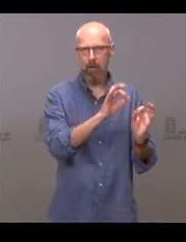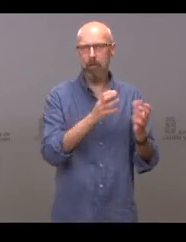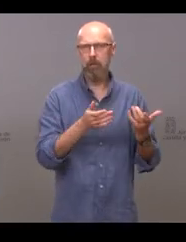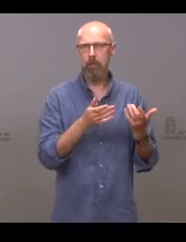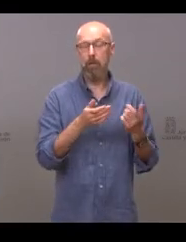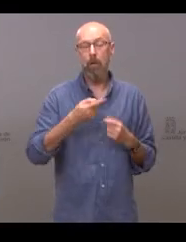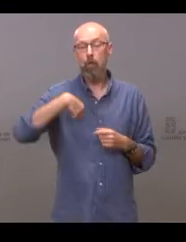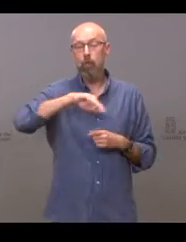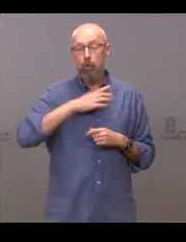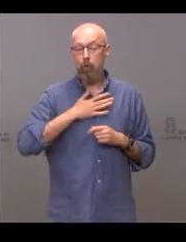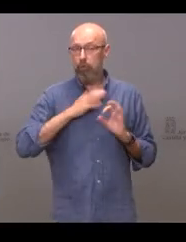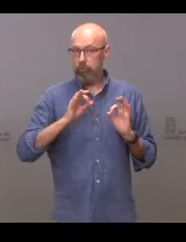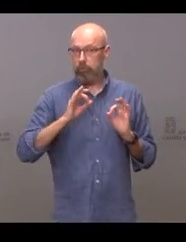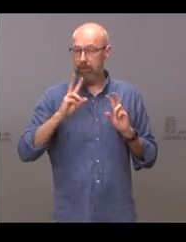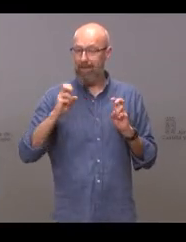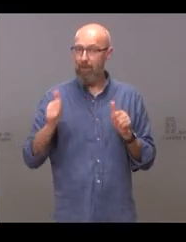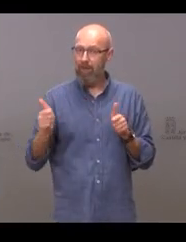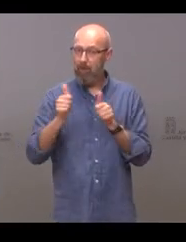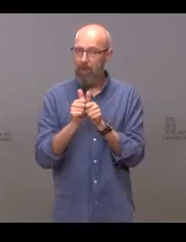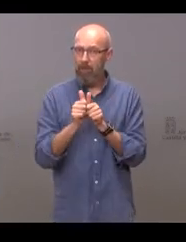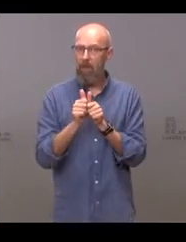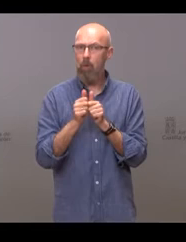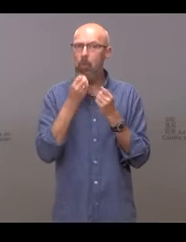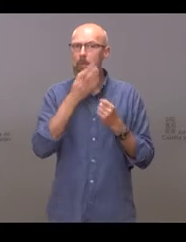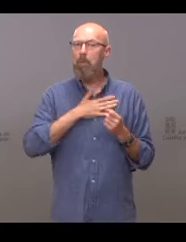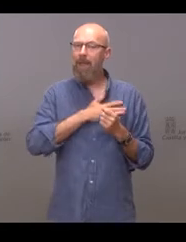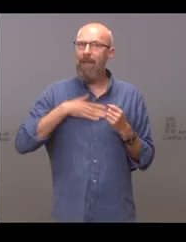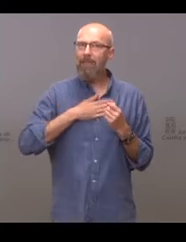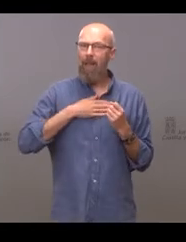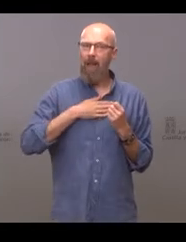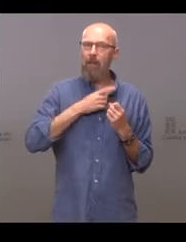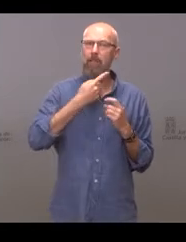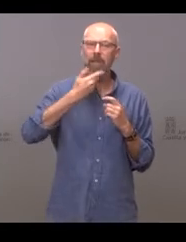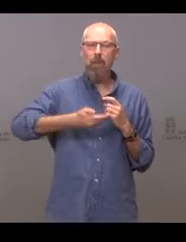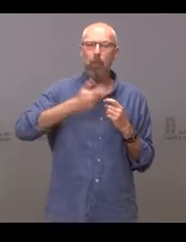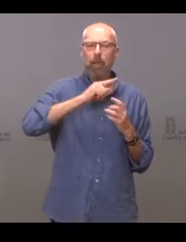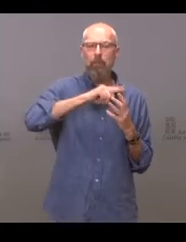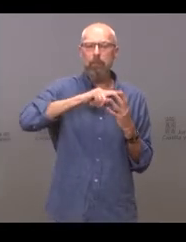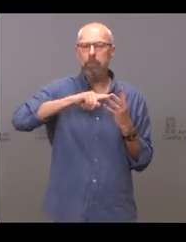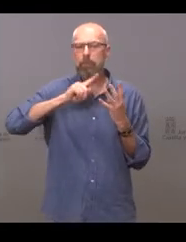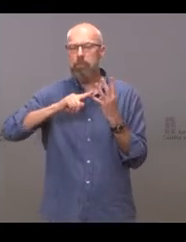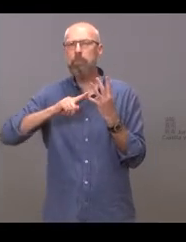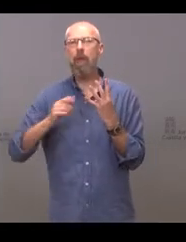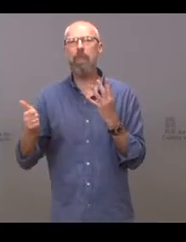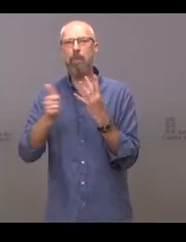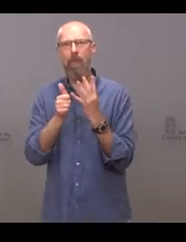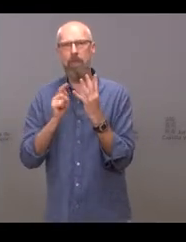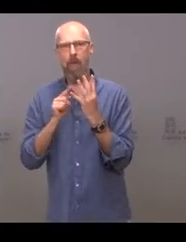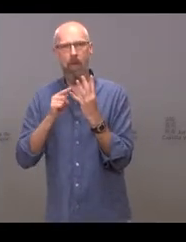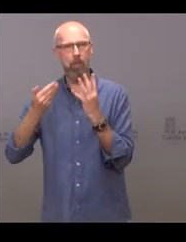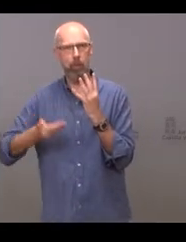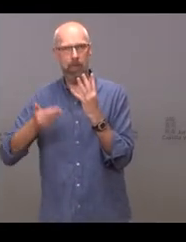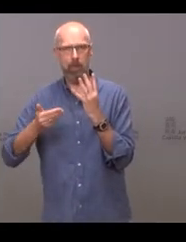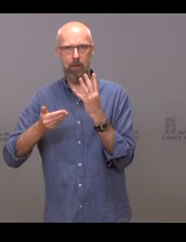la dependencia es el cuarto pilar del estado de bienestar en castilla-león que se construye desde las políticas de la comunidad de castilla y león'